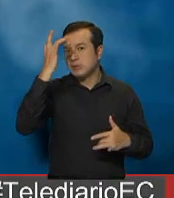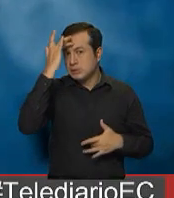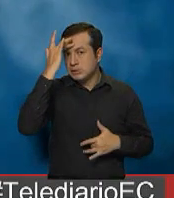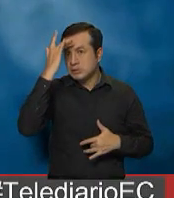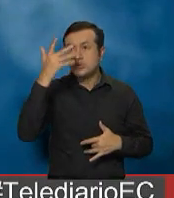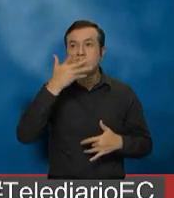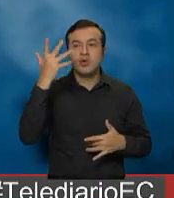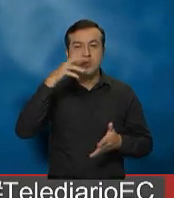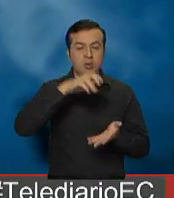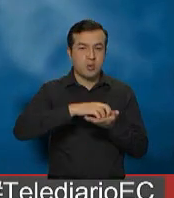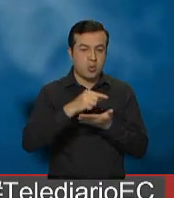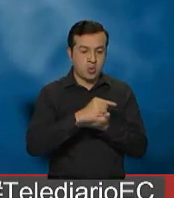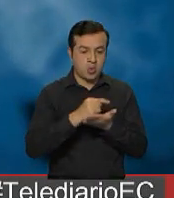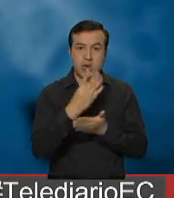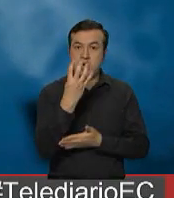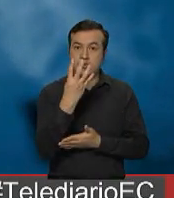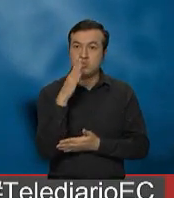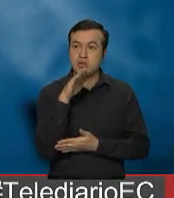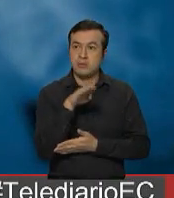son Guayas,